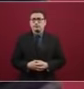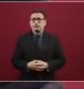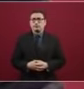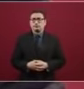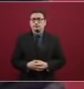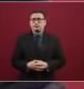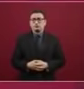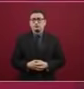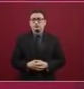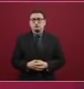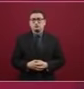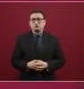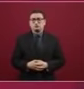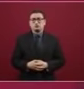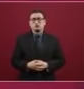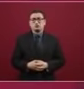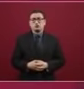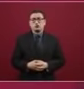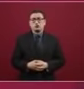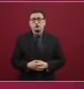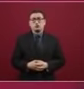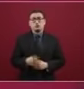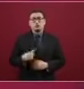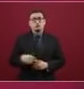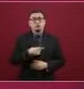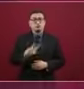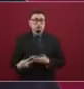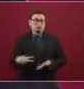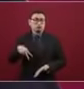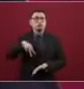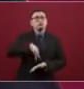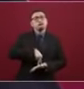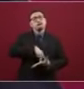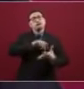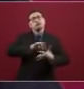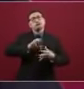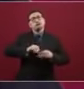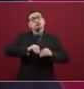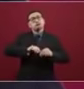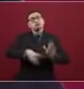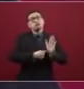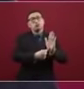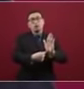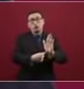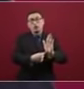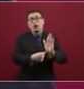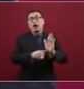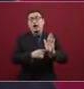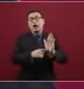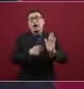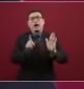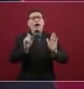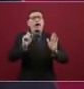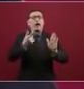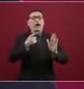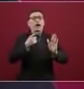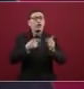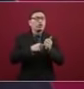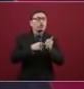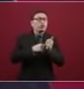y nunca vamos a decir algo que no tengamos pruebas. Les diría